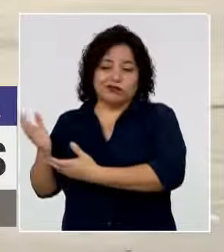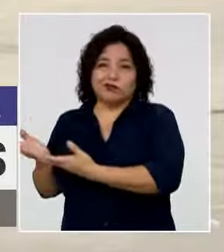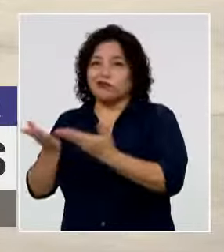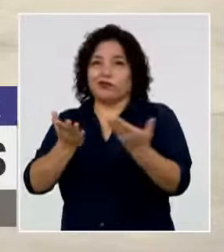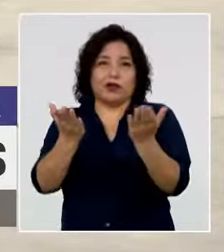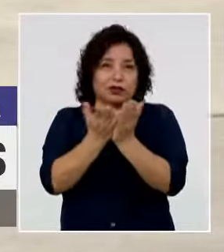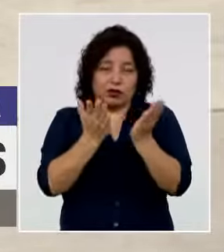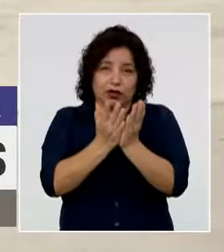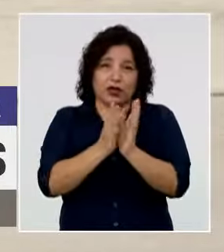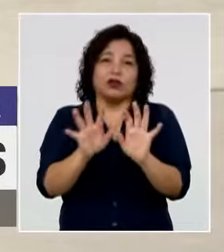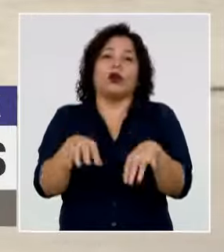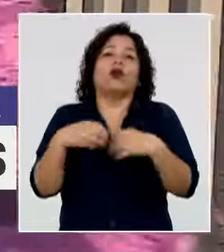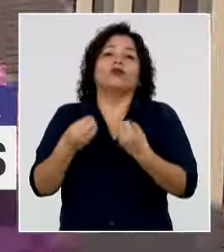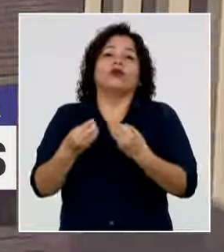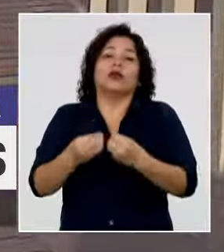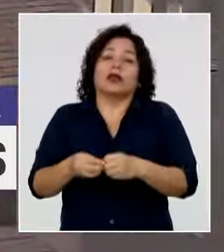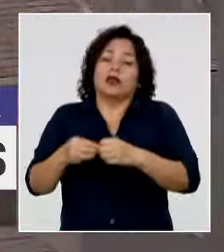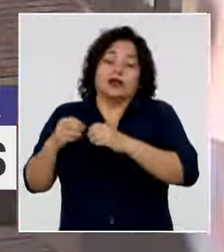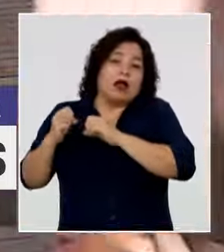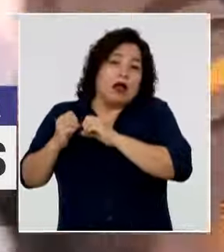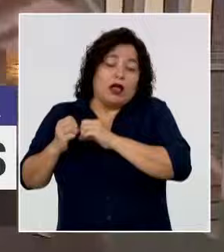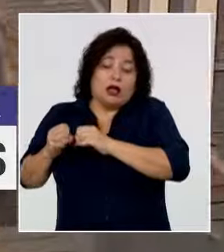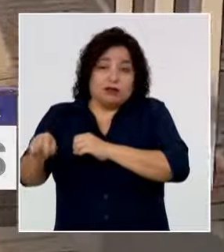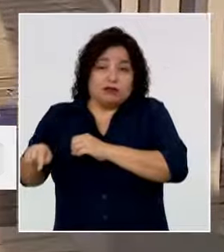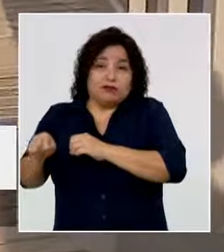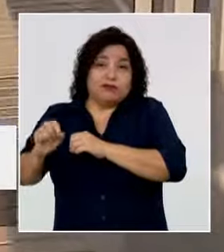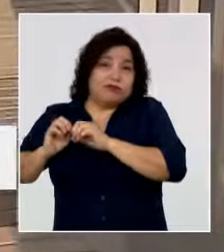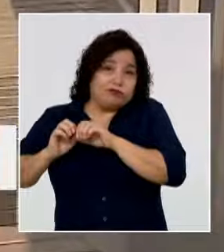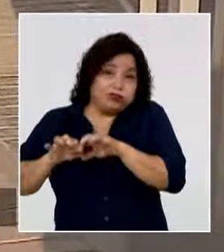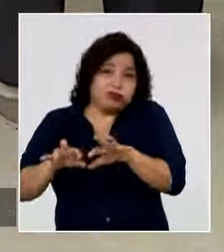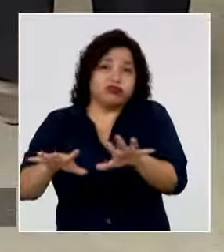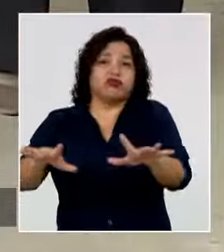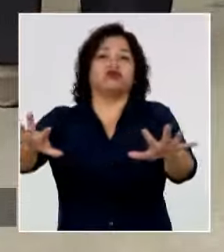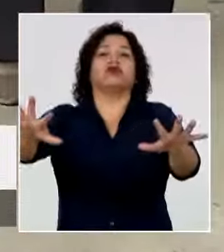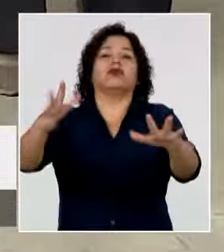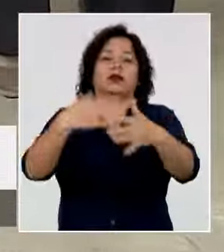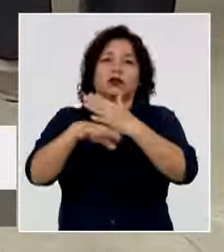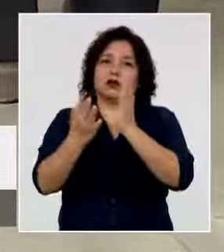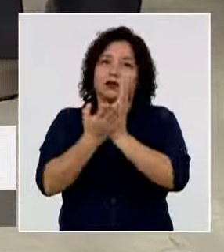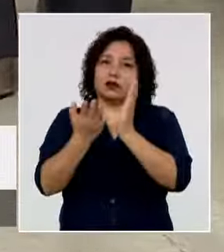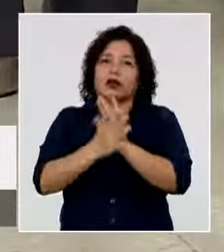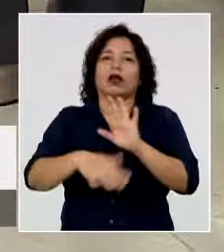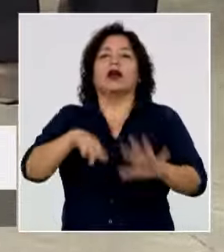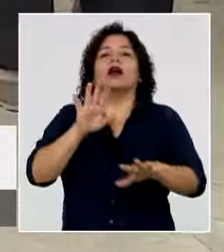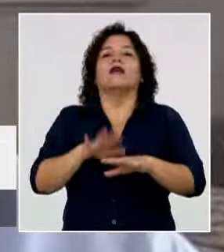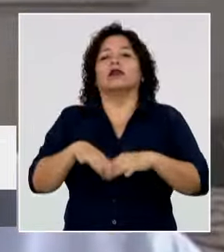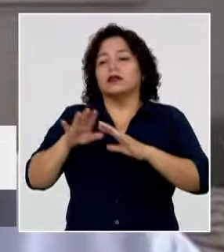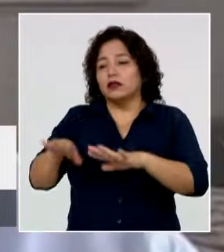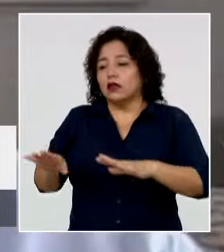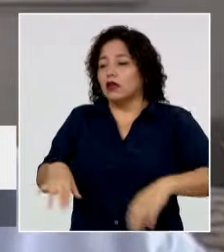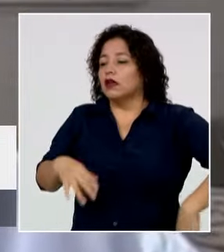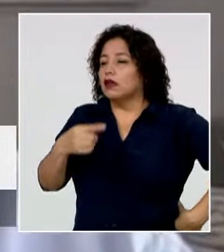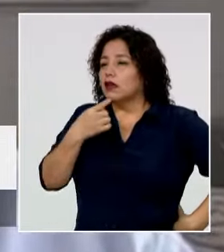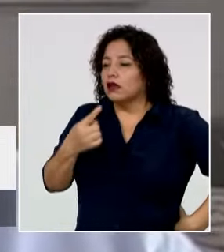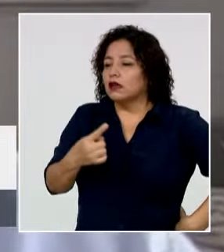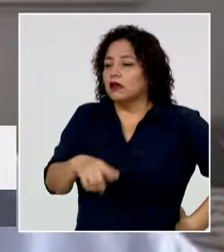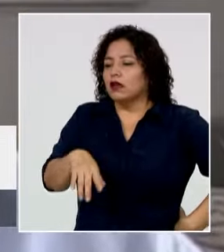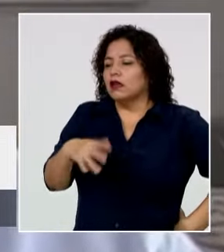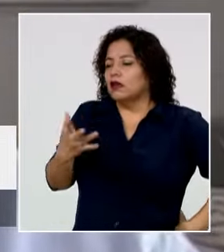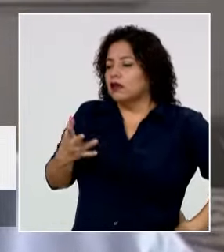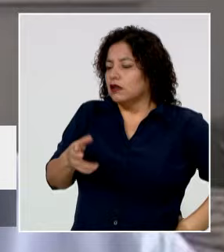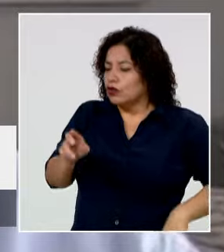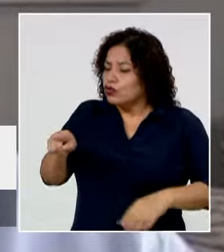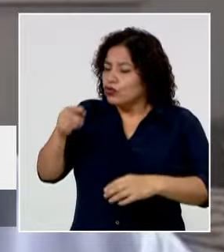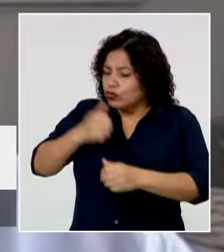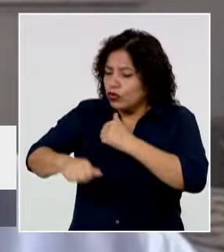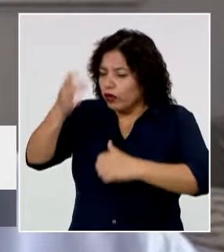pues esto puede desencadenar mayores contagios. A veces cuando se dan cuenta los cuidadores de niños pequeños le dicen, señora, su hijo está enfermo. No, está